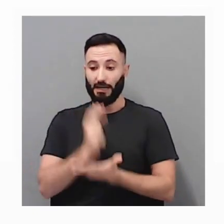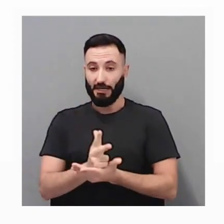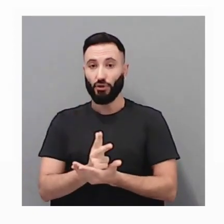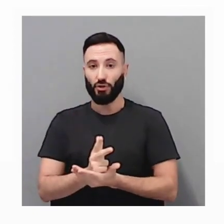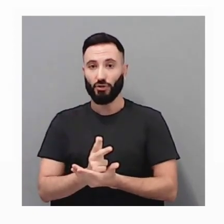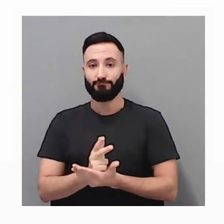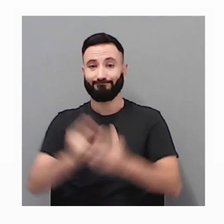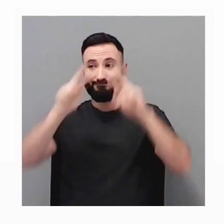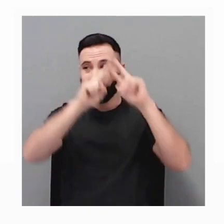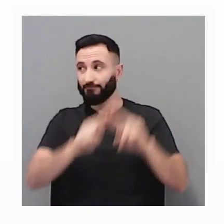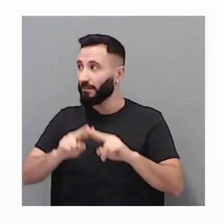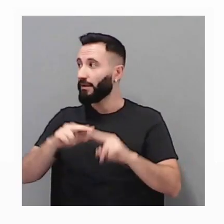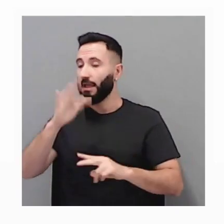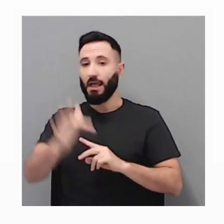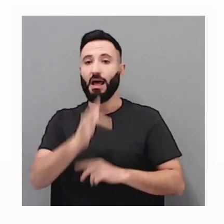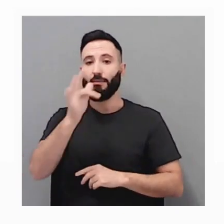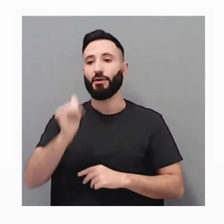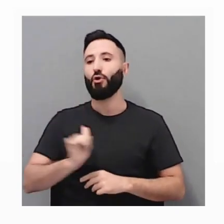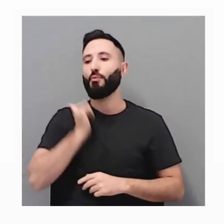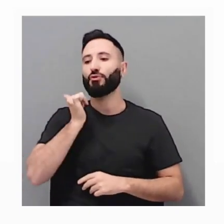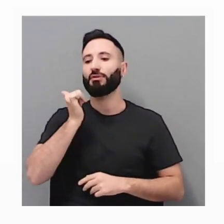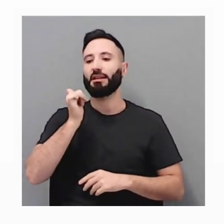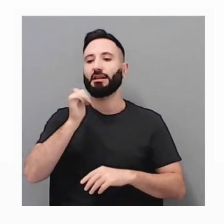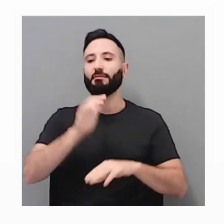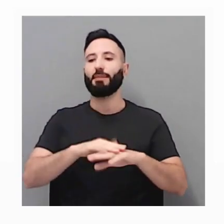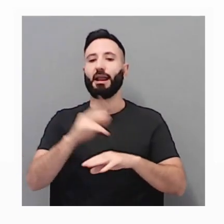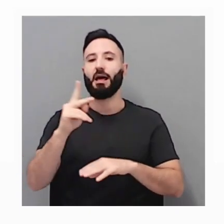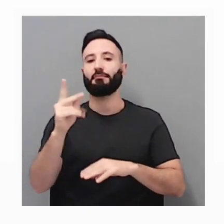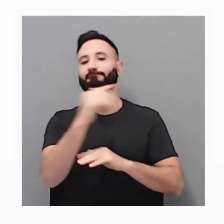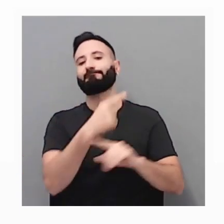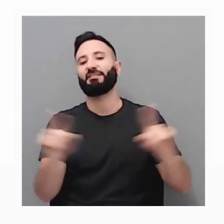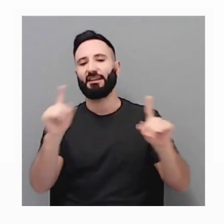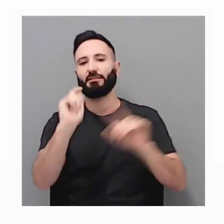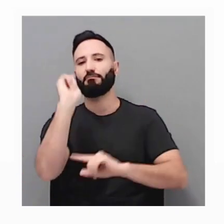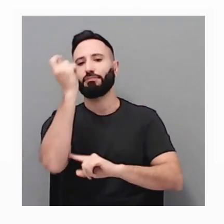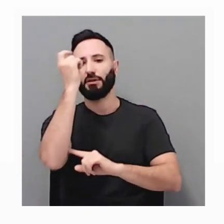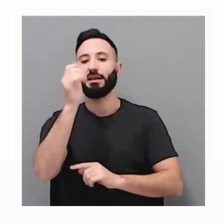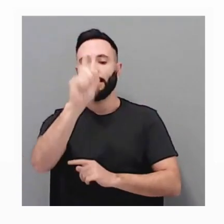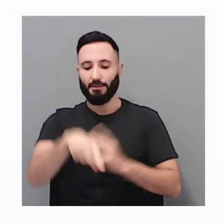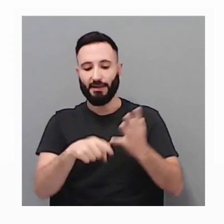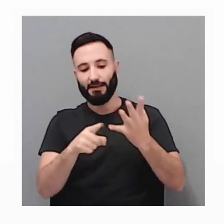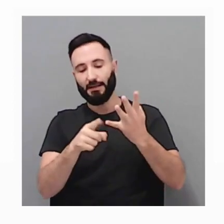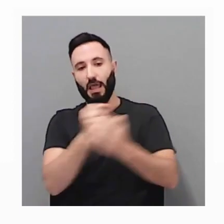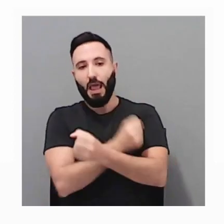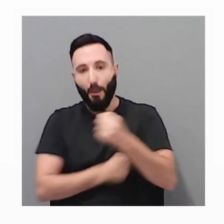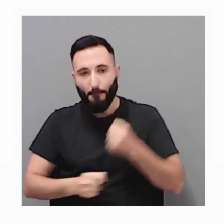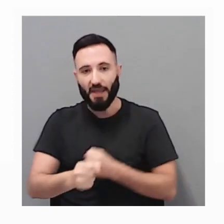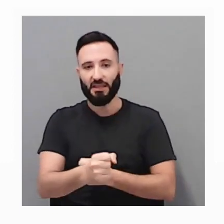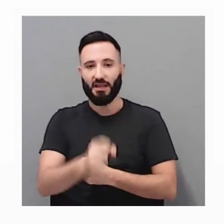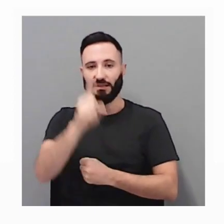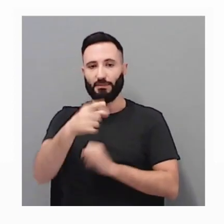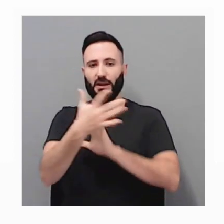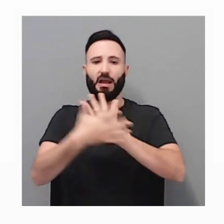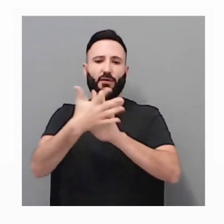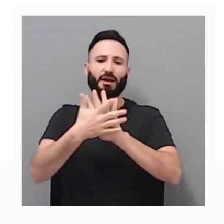además como oportunidades para hacer algo diferente. La empatía, y nosotros hablamos muchísimo hoy de